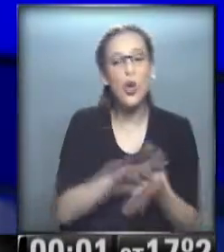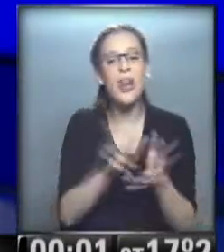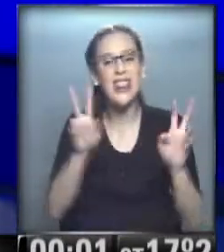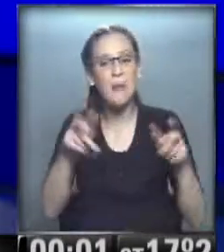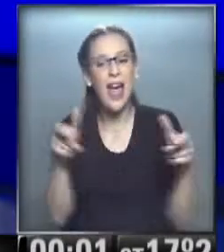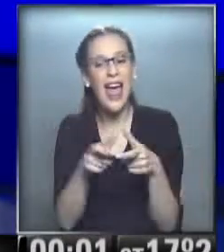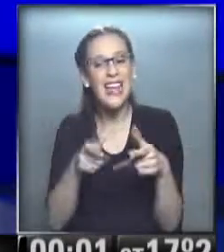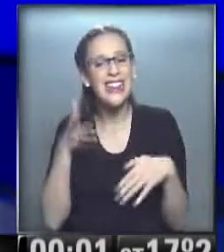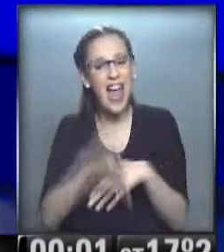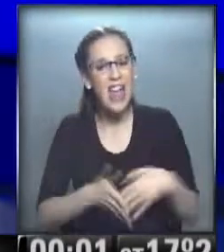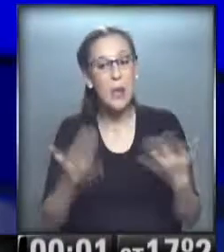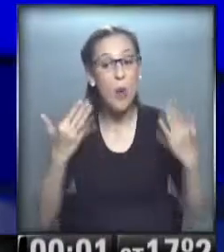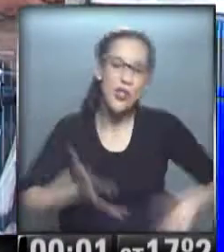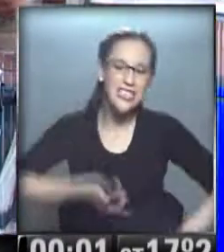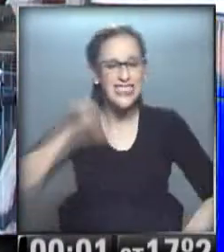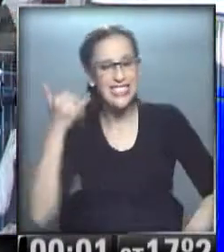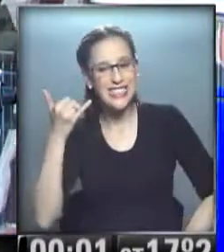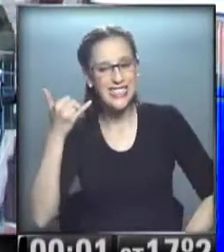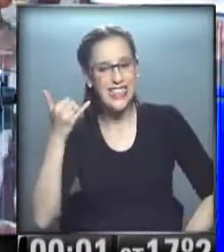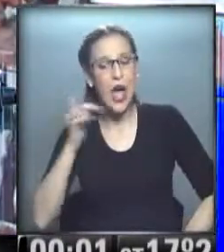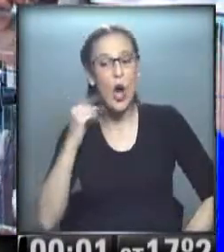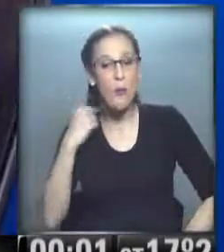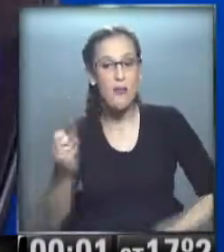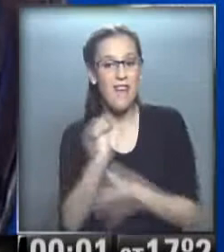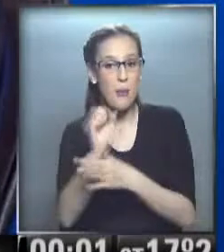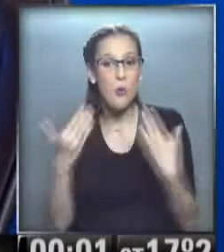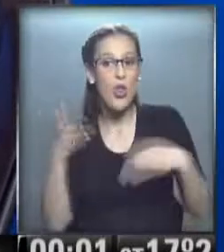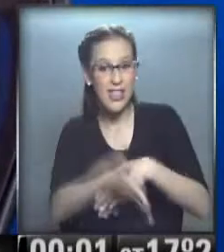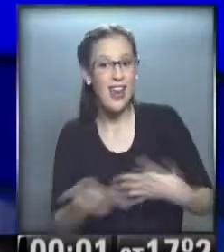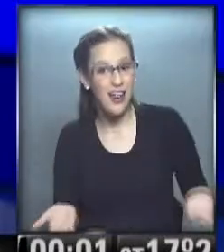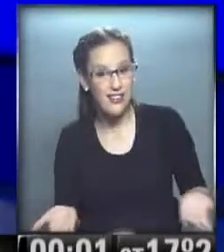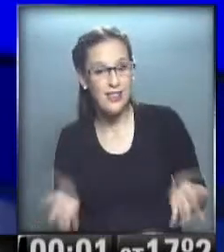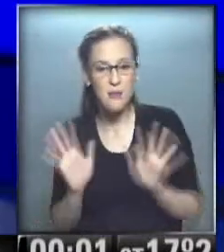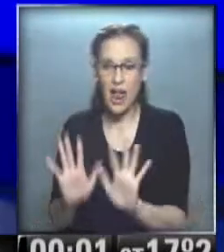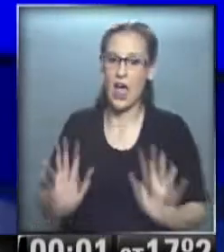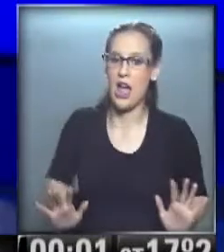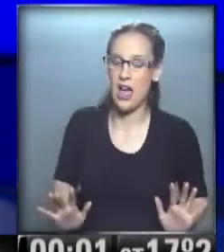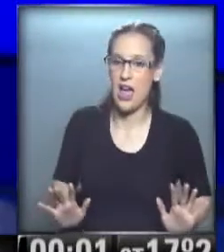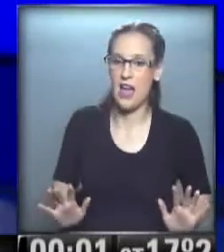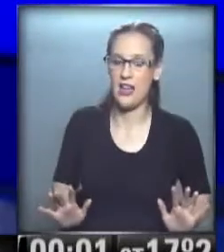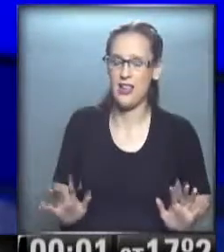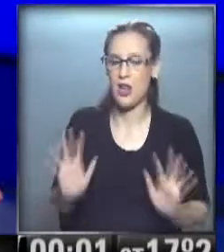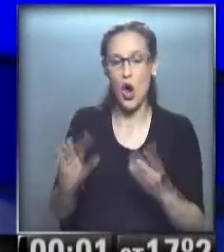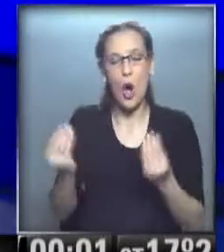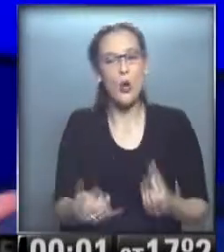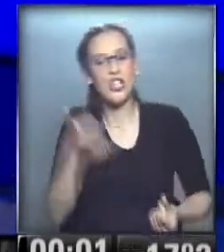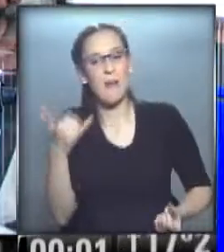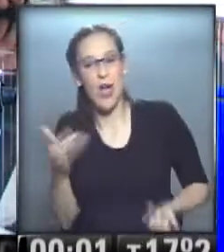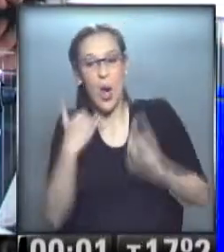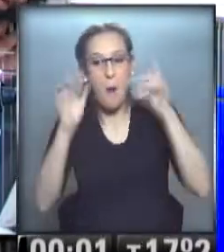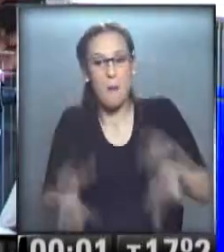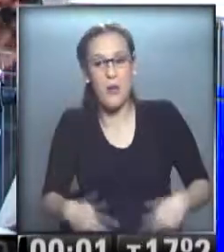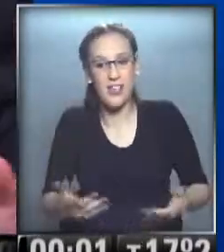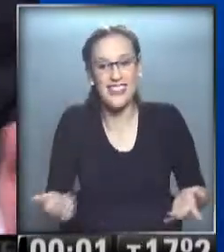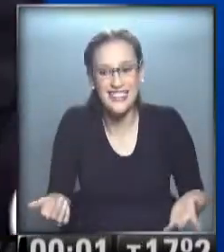vos podés hacer un llamadito y tener algún conocido bueno, que te permita ingresar, por ejemplo. Me estás exponiendo. ¿Cómo puedo hacer un llamadito? No,